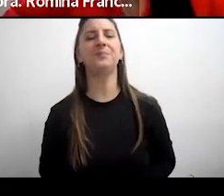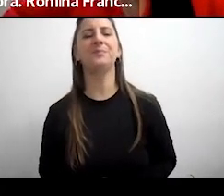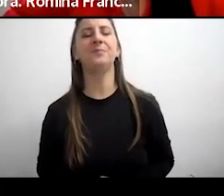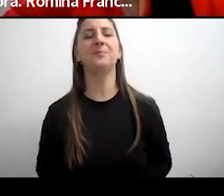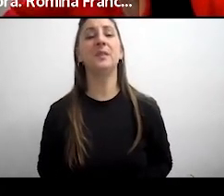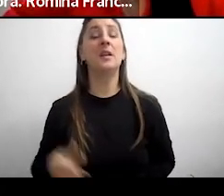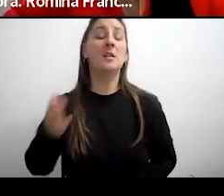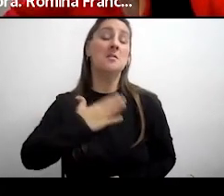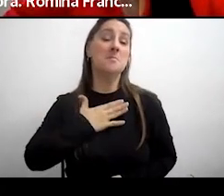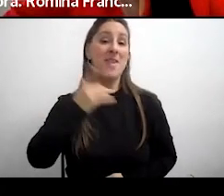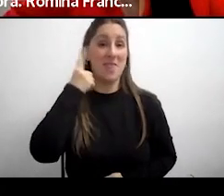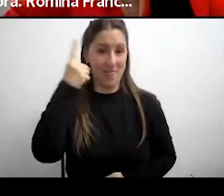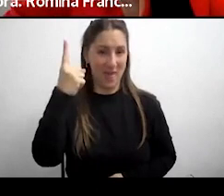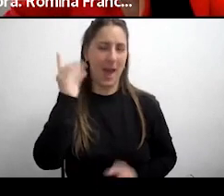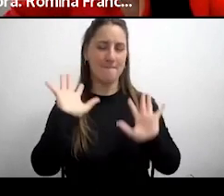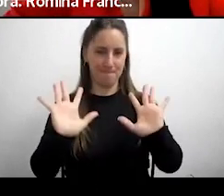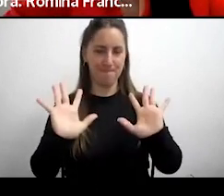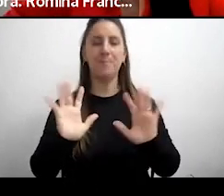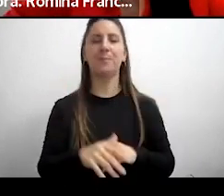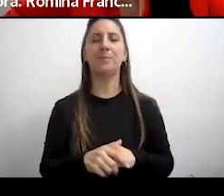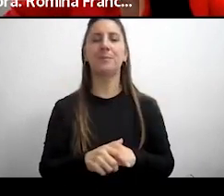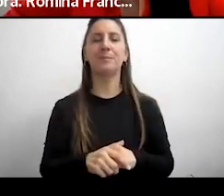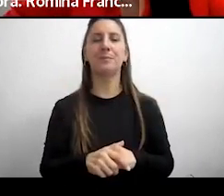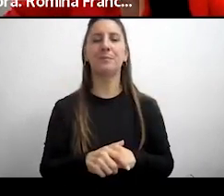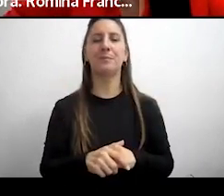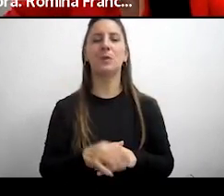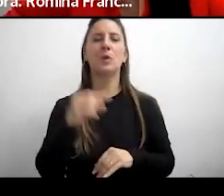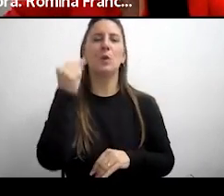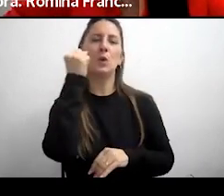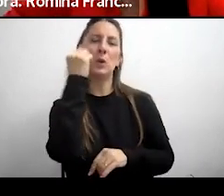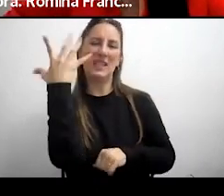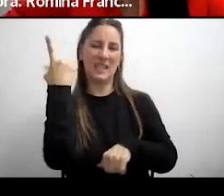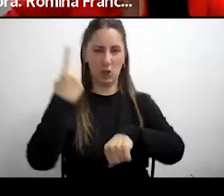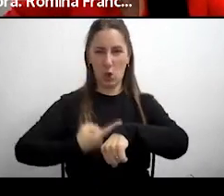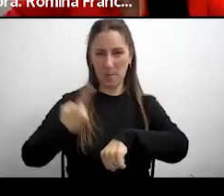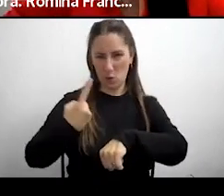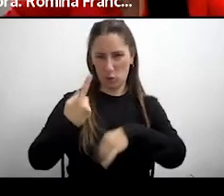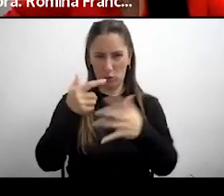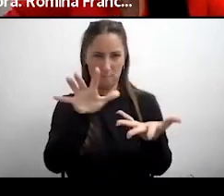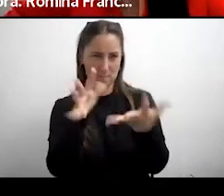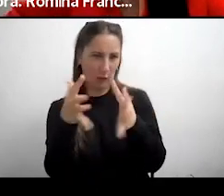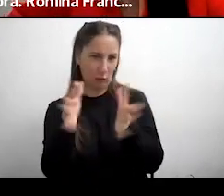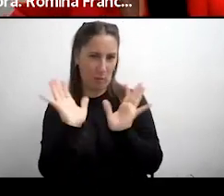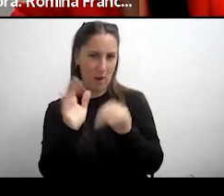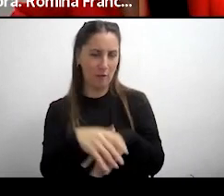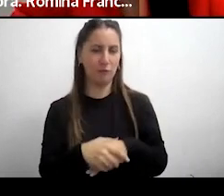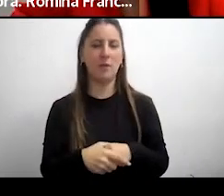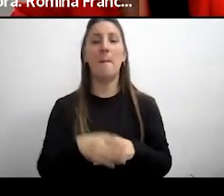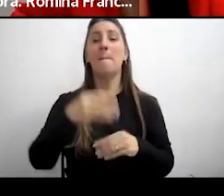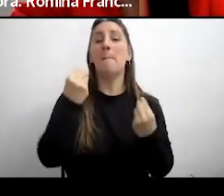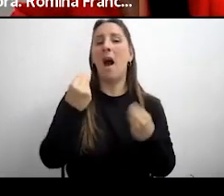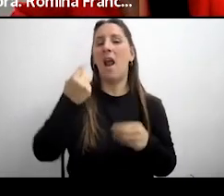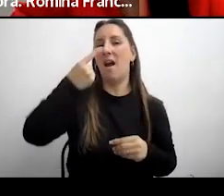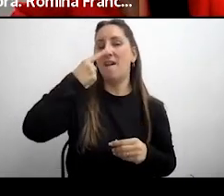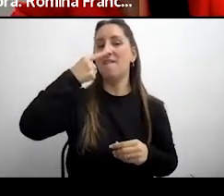Mi idea, bueno, va a ser más o menos tomar 45 minutos por ahí, como para que nos quede al final, porque sé que